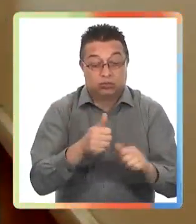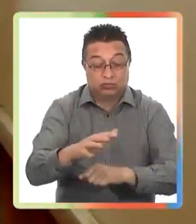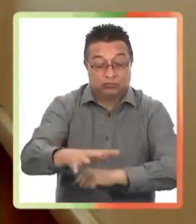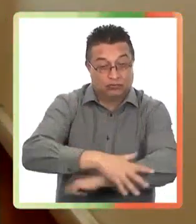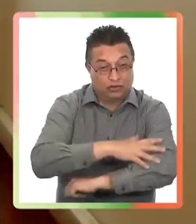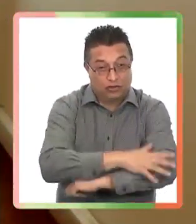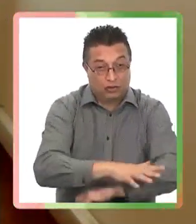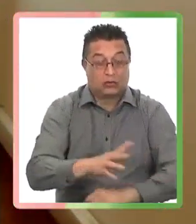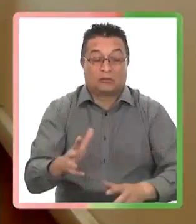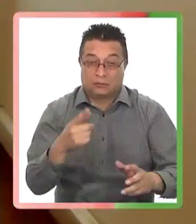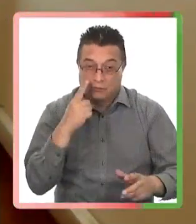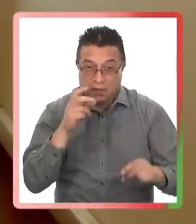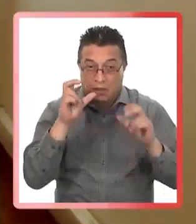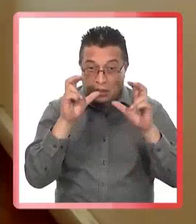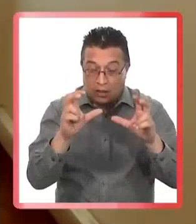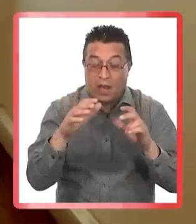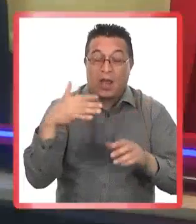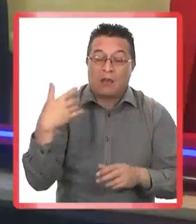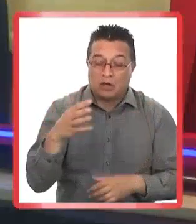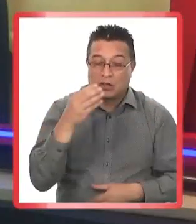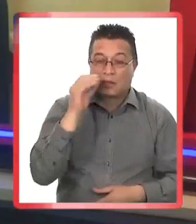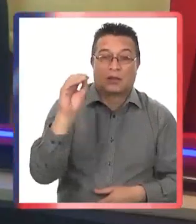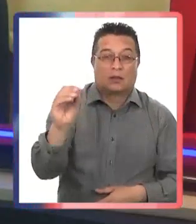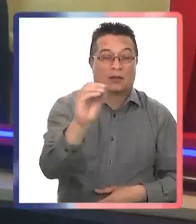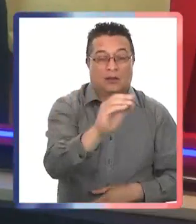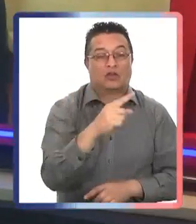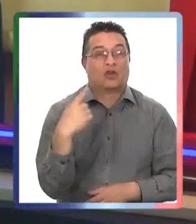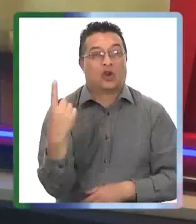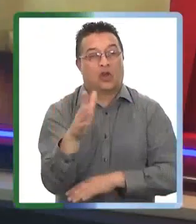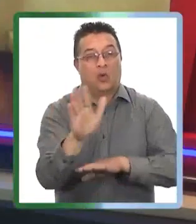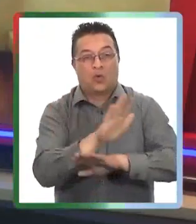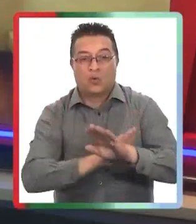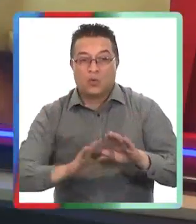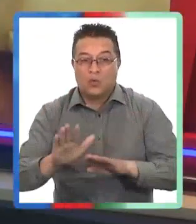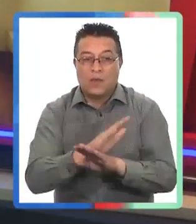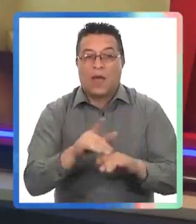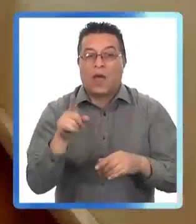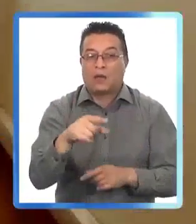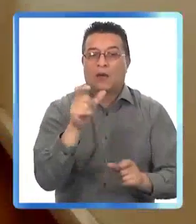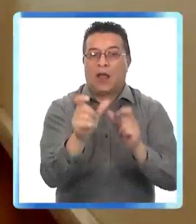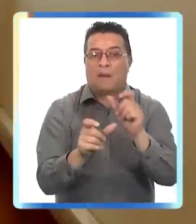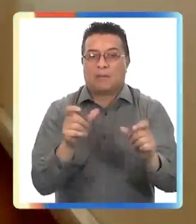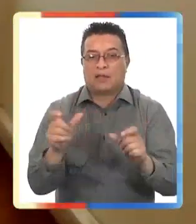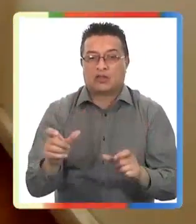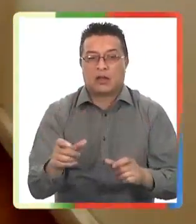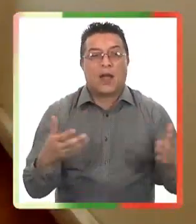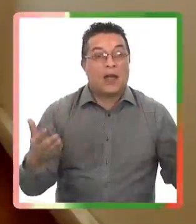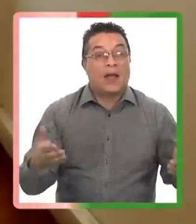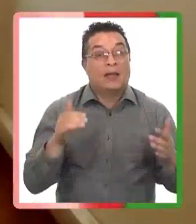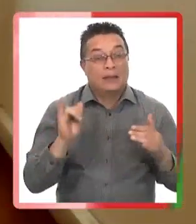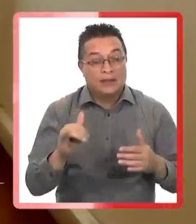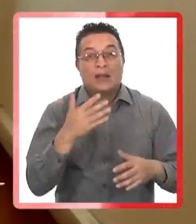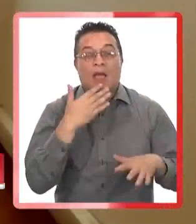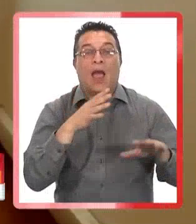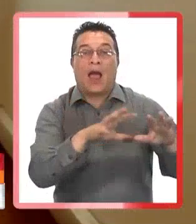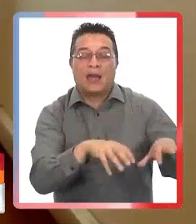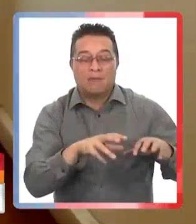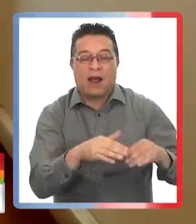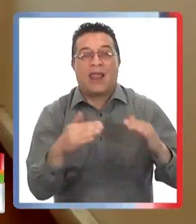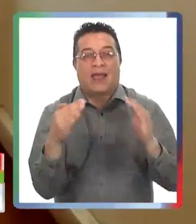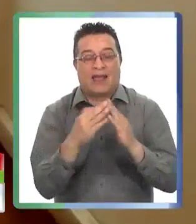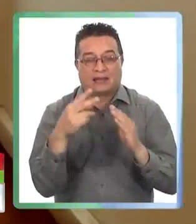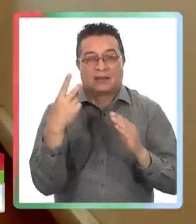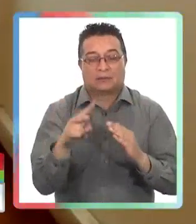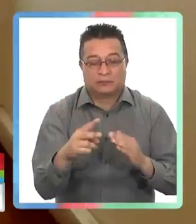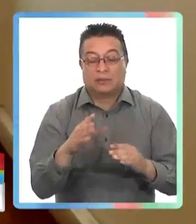hace que sea muy importante el llamado a extremar todo tipo de precauciones de parte de las personas y de sus animales domésticos, de sus mascotas, de